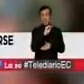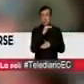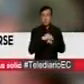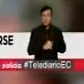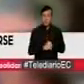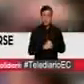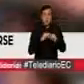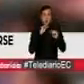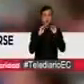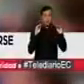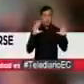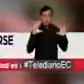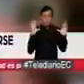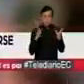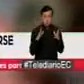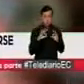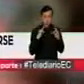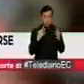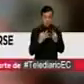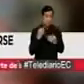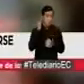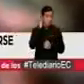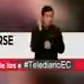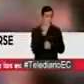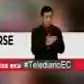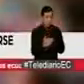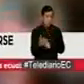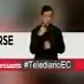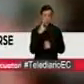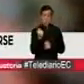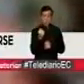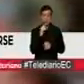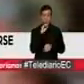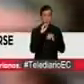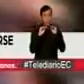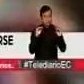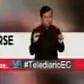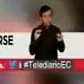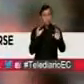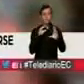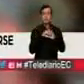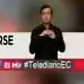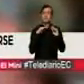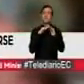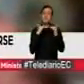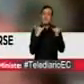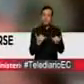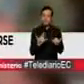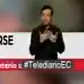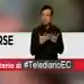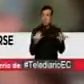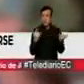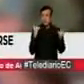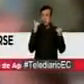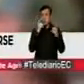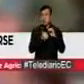decirle al conjunto de la familia de las mujeres y de los hombres que hagamos que los hogares en estos días tan